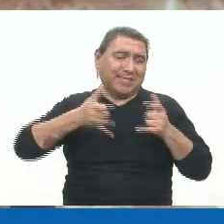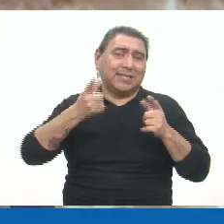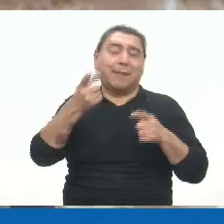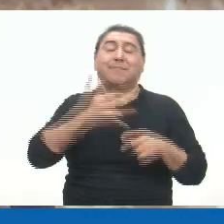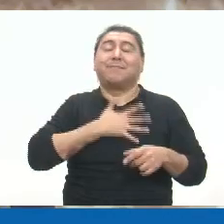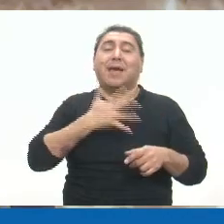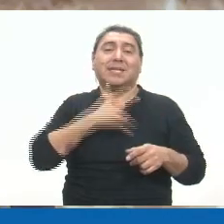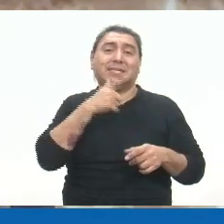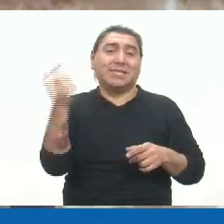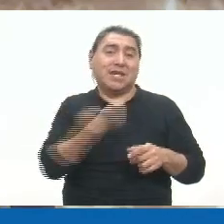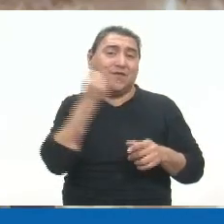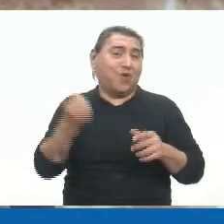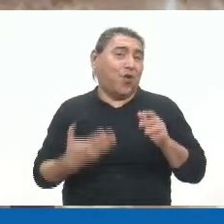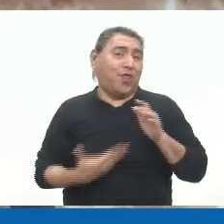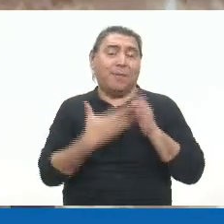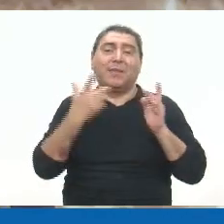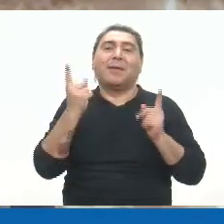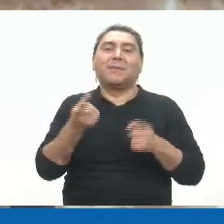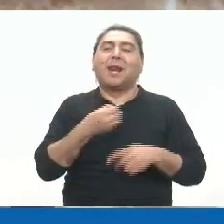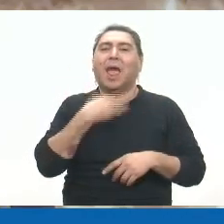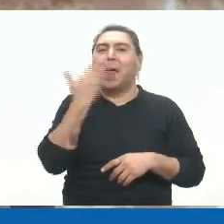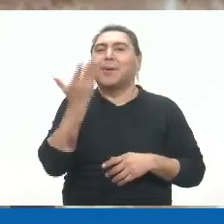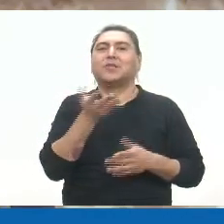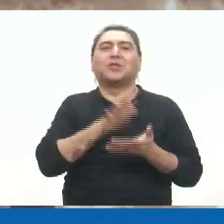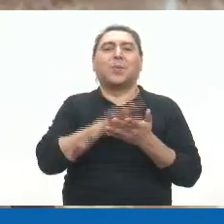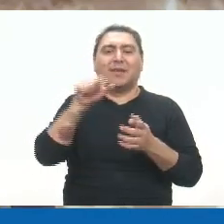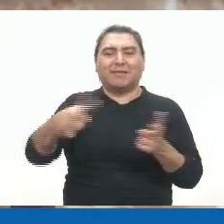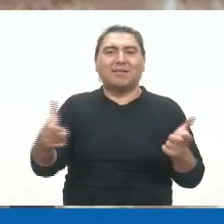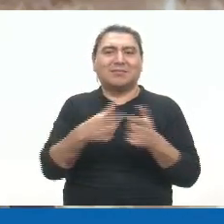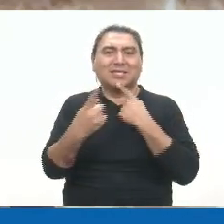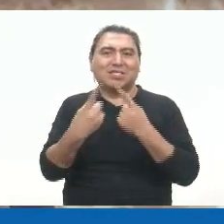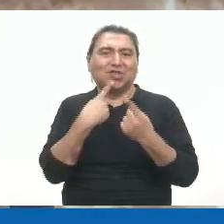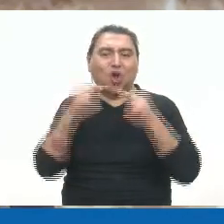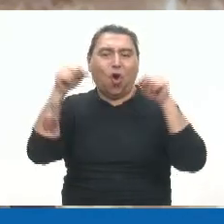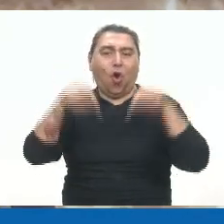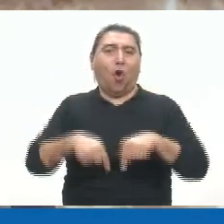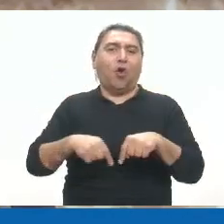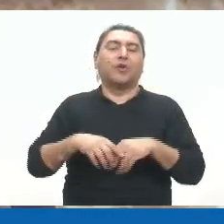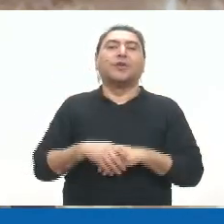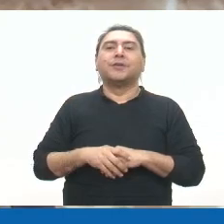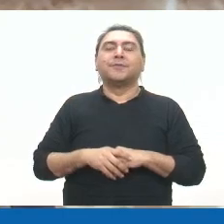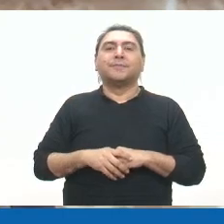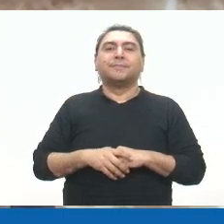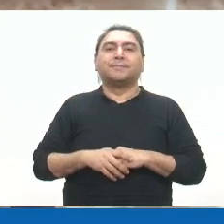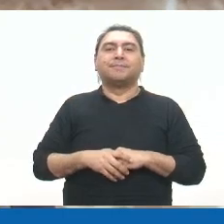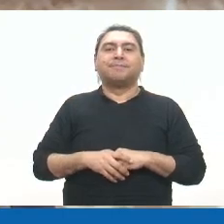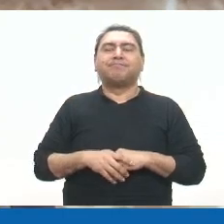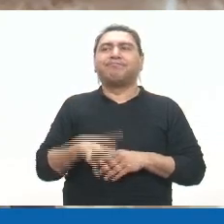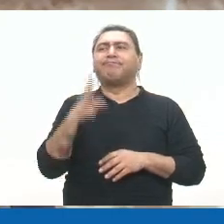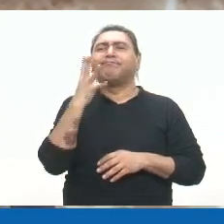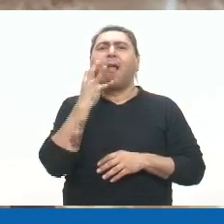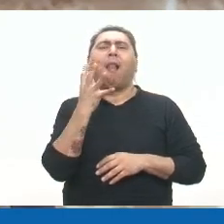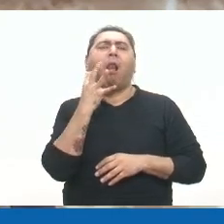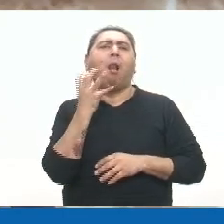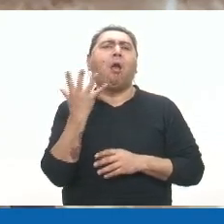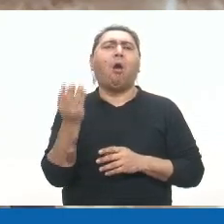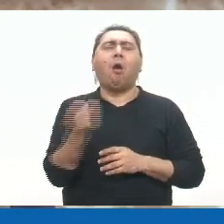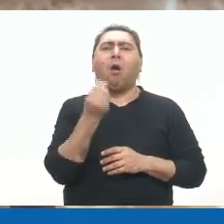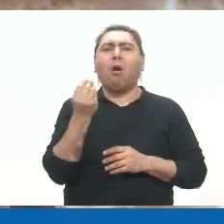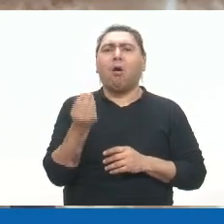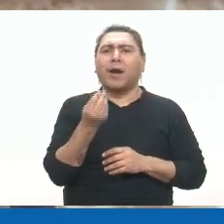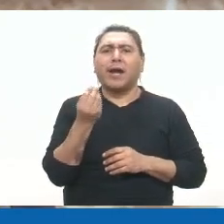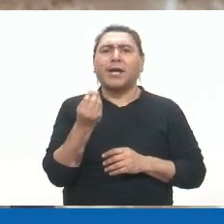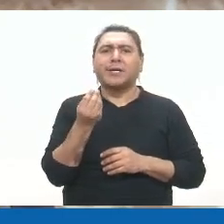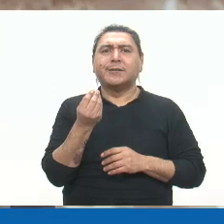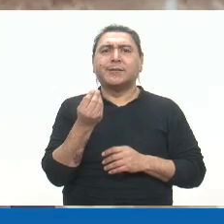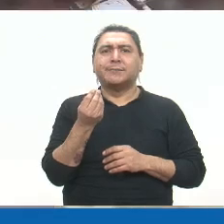fundamental destacar en esta sesión del día de hoy algo que tiene que ver con una